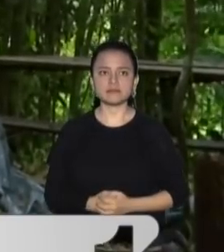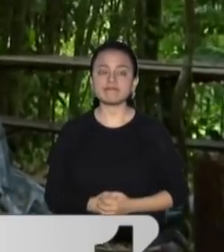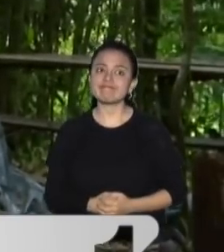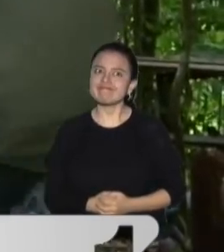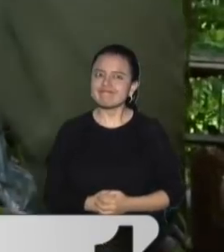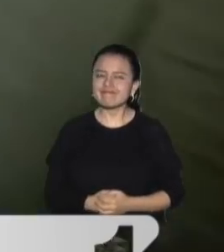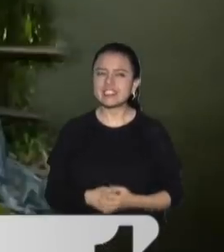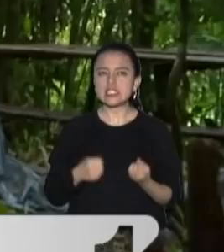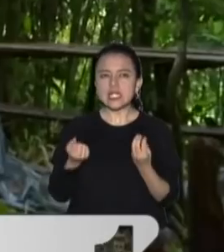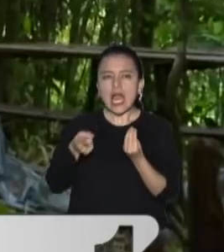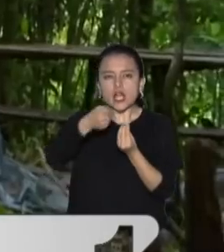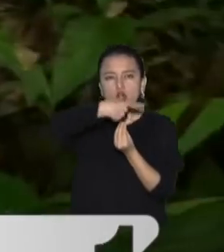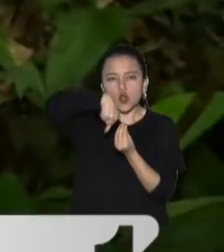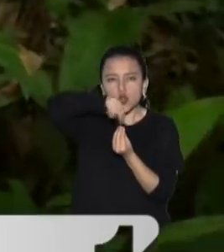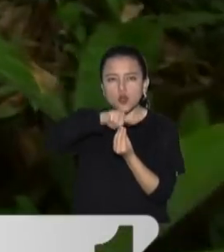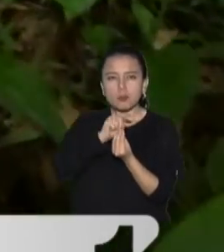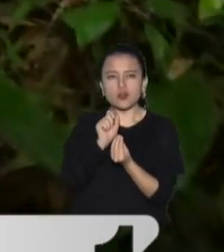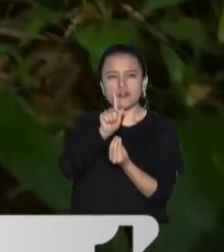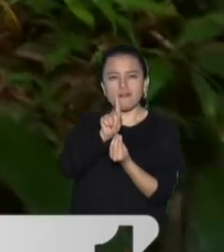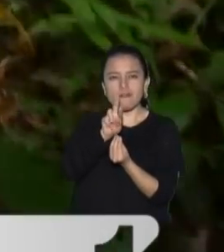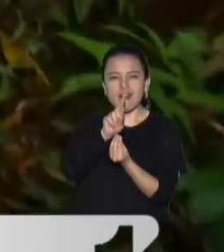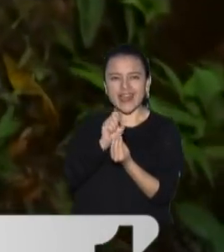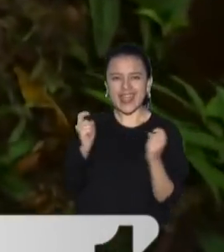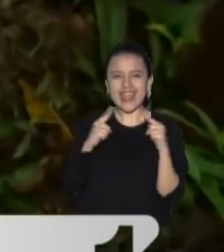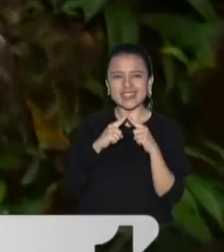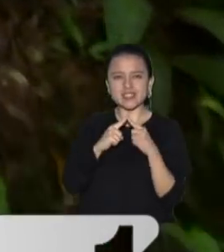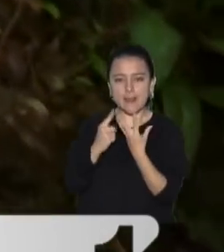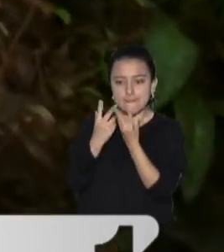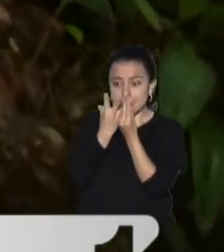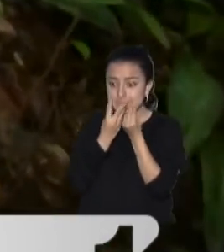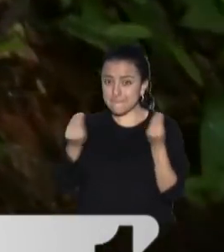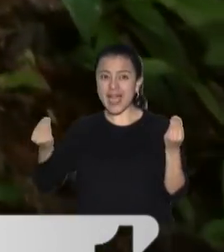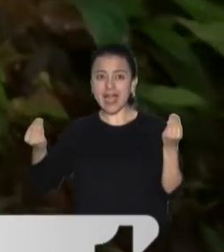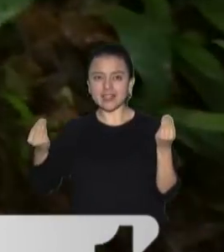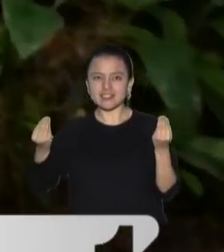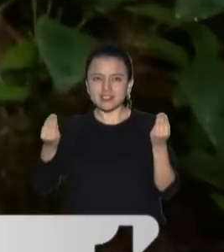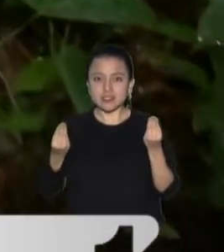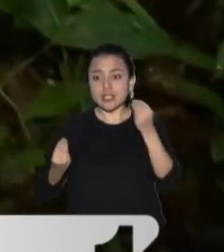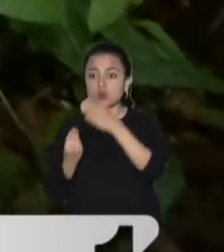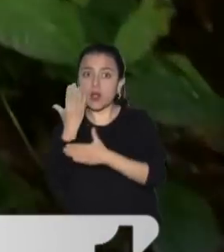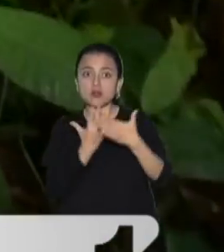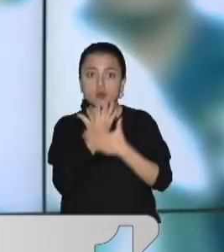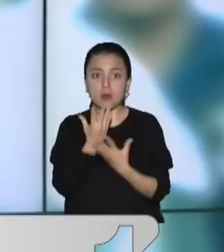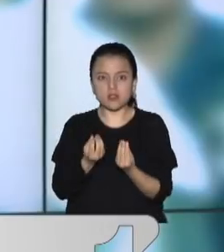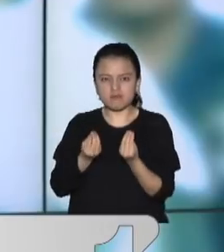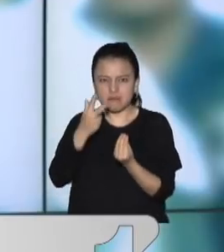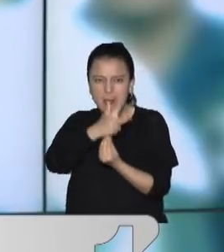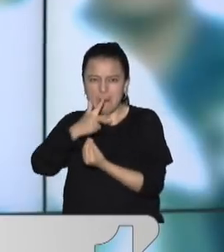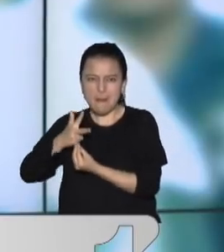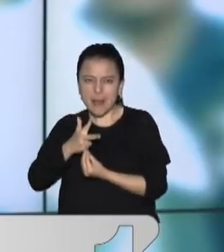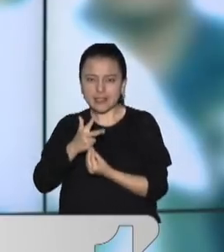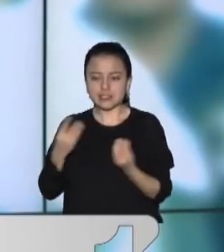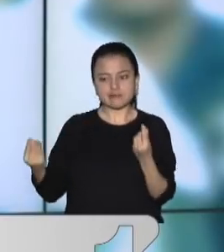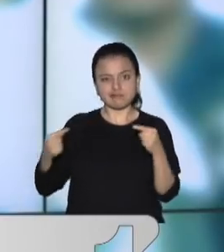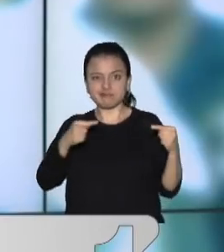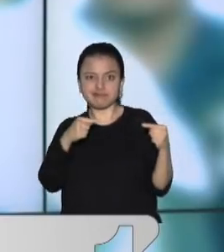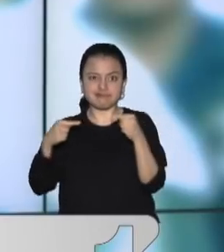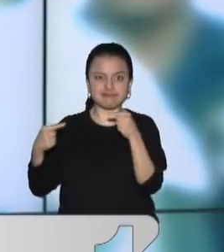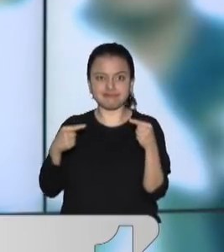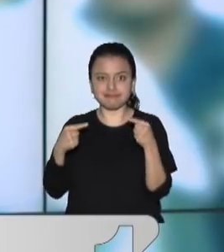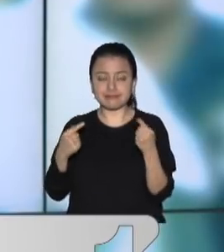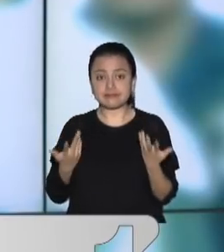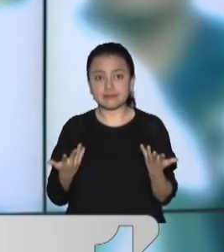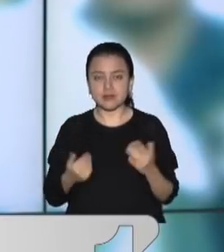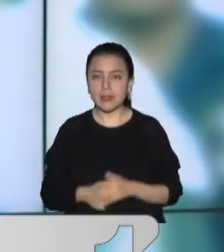de las FARC, presentes en Colombia y en Venezuela, mantienen un fuerte enfrentamiento entre ellas. Sobre la muerte de Santrich no